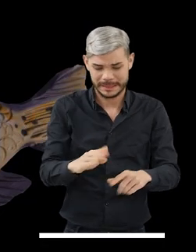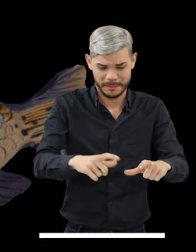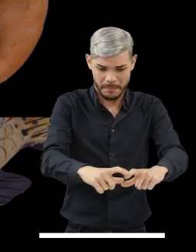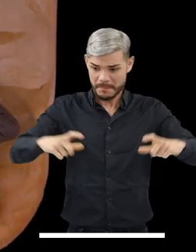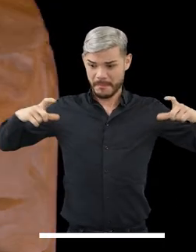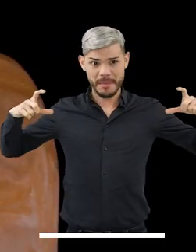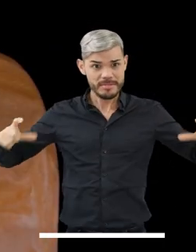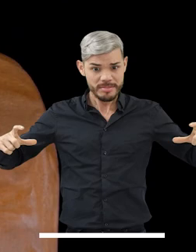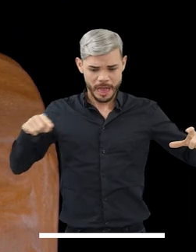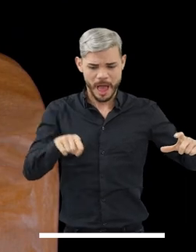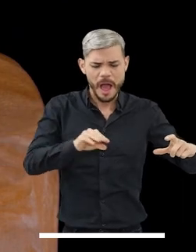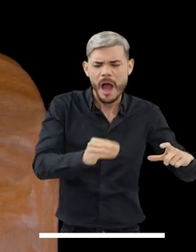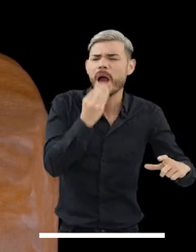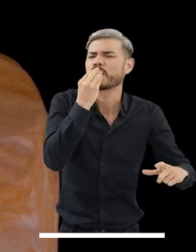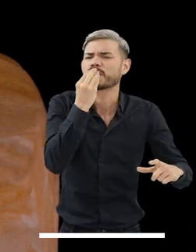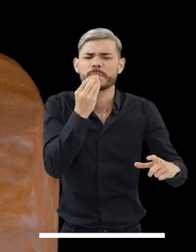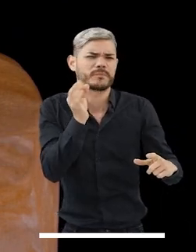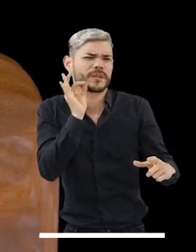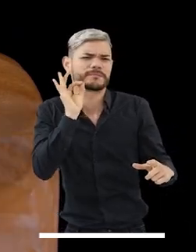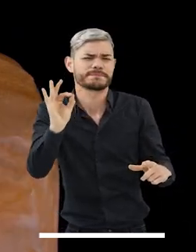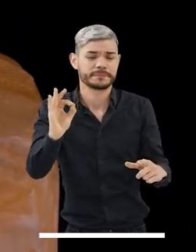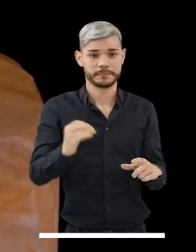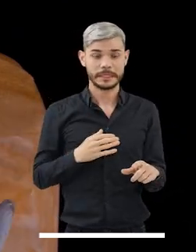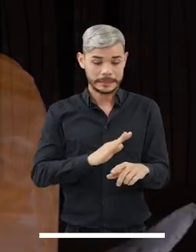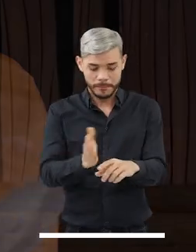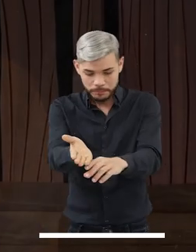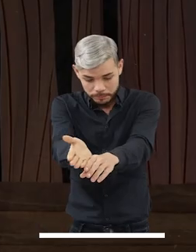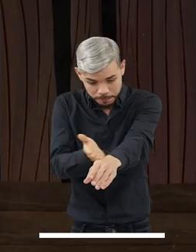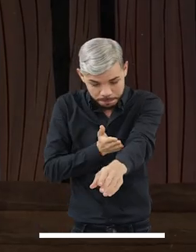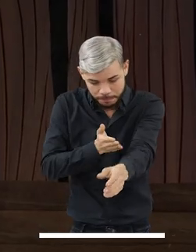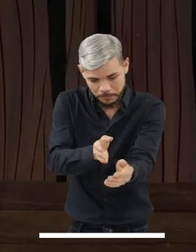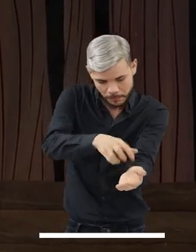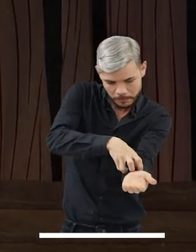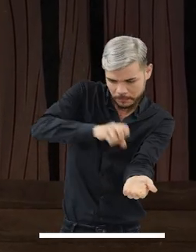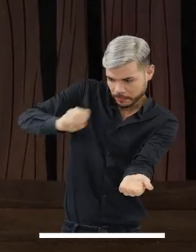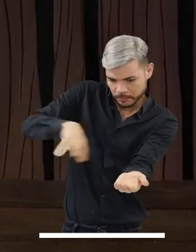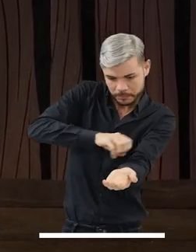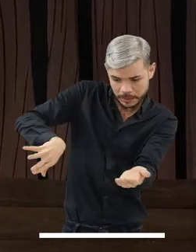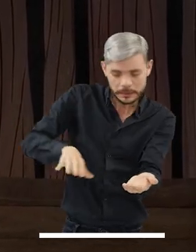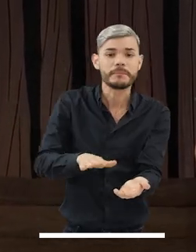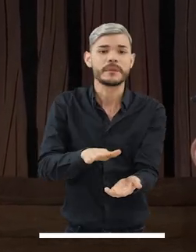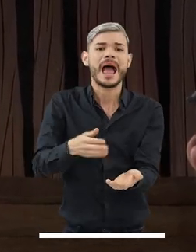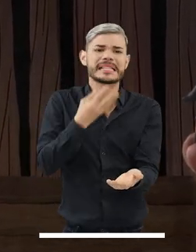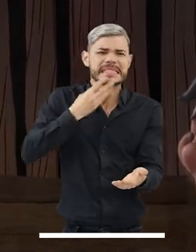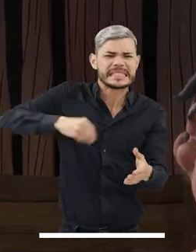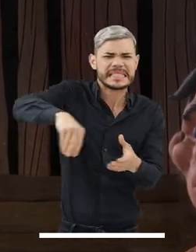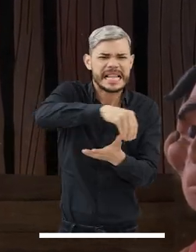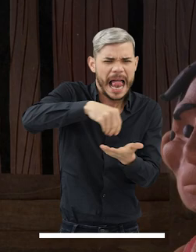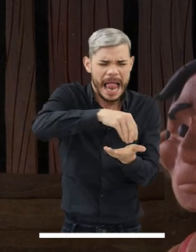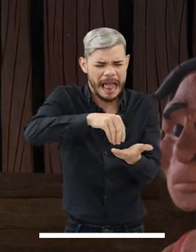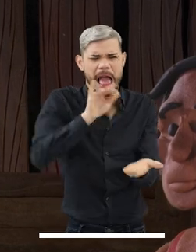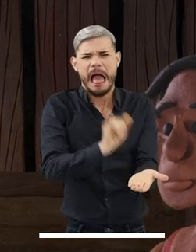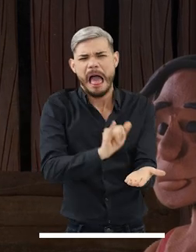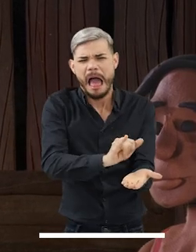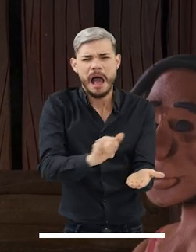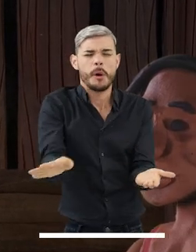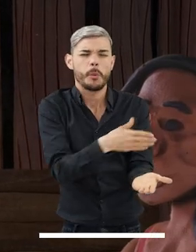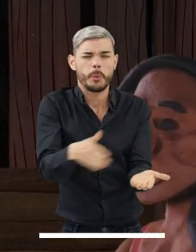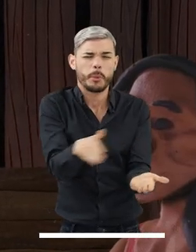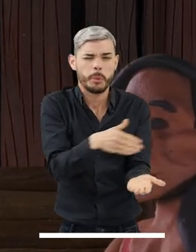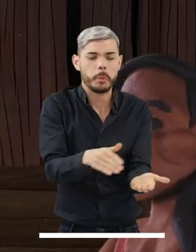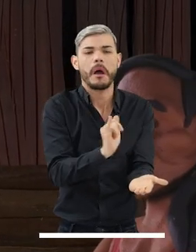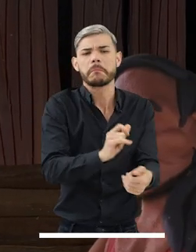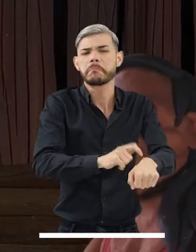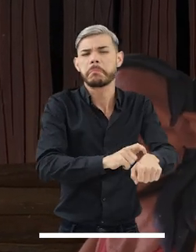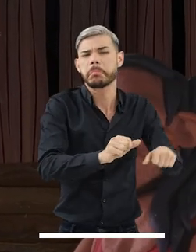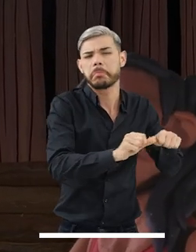carne. Luego de quitarles las vísceras, son salados o ahumados para conservarlos por más tiempo. Pueden